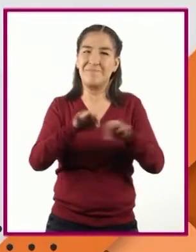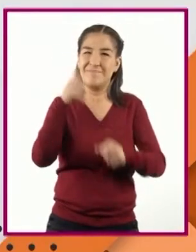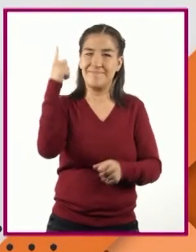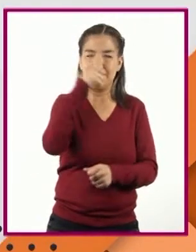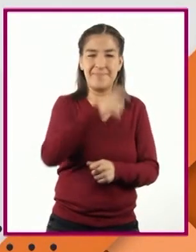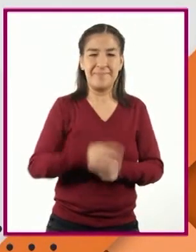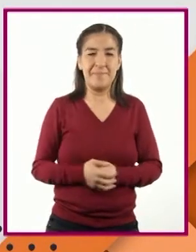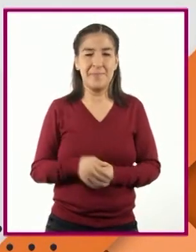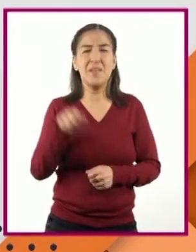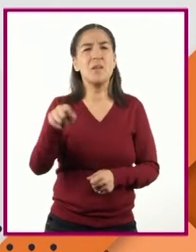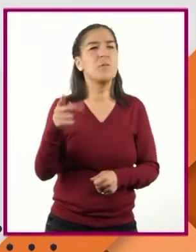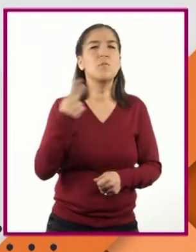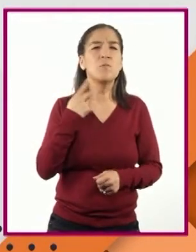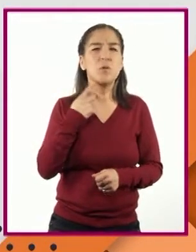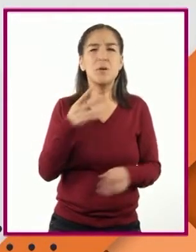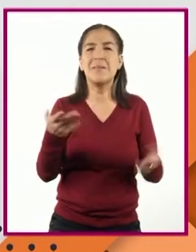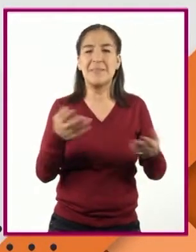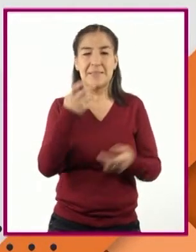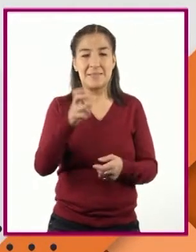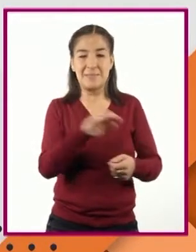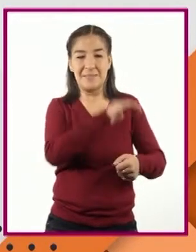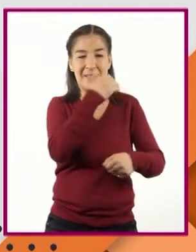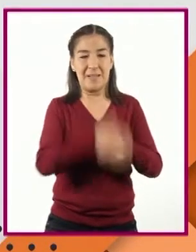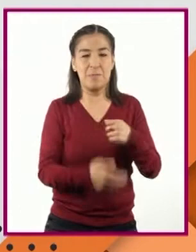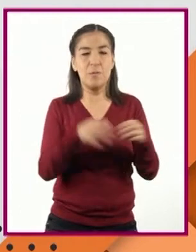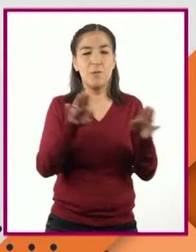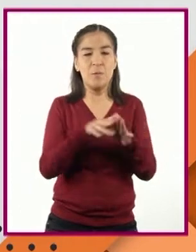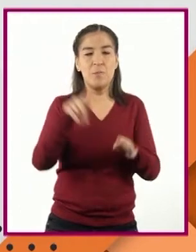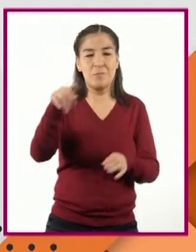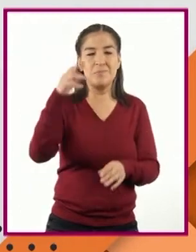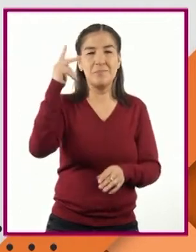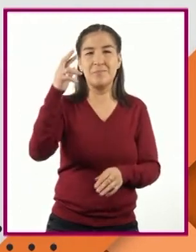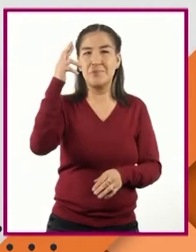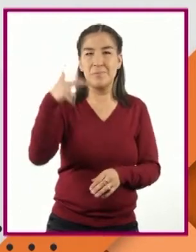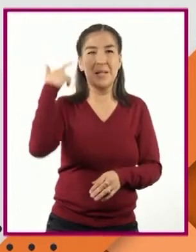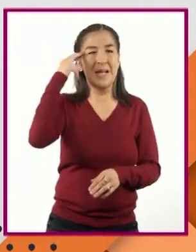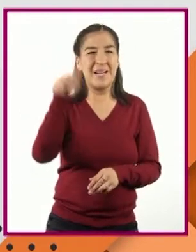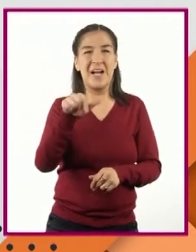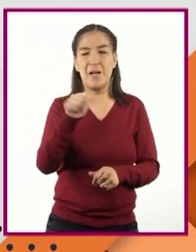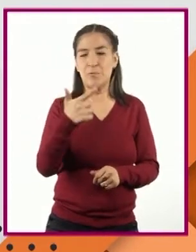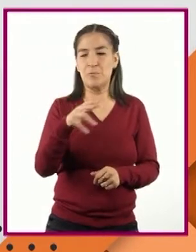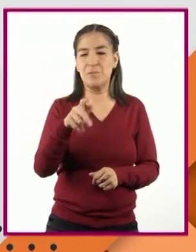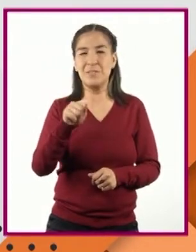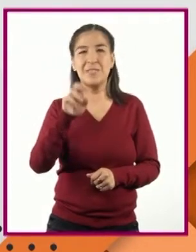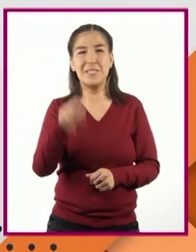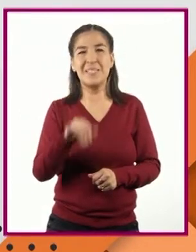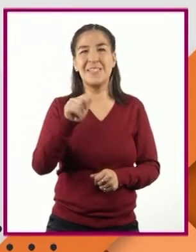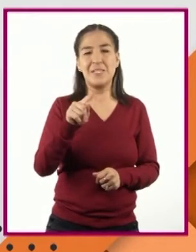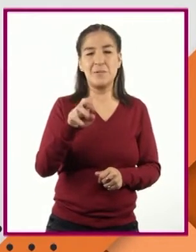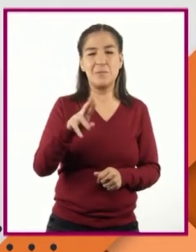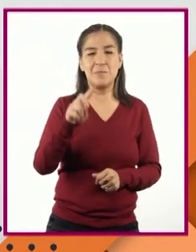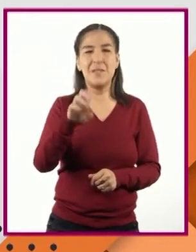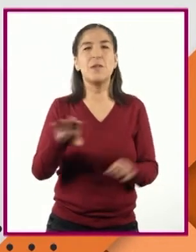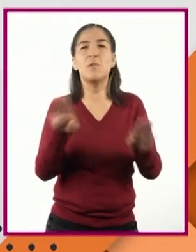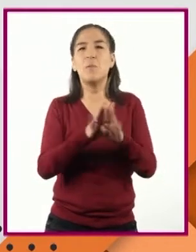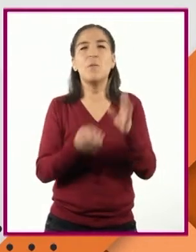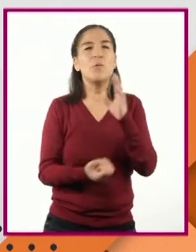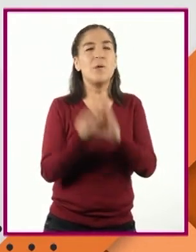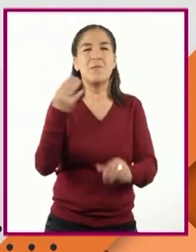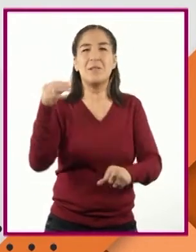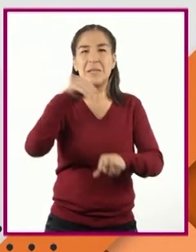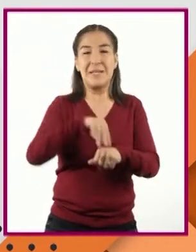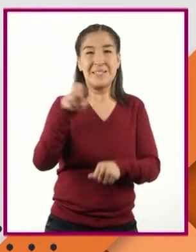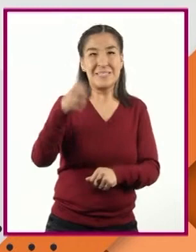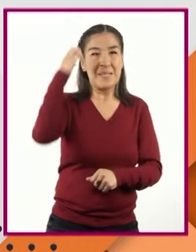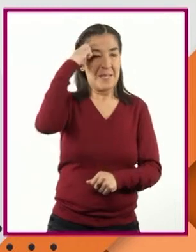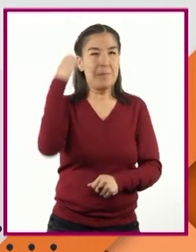el aspecto político, el fin del primer imperio mexicano, el de Agustín de Iturbide, y la instauración de la República no habían